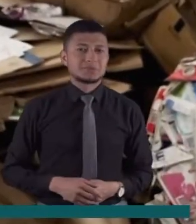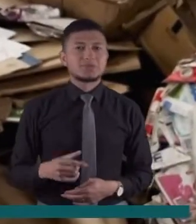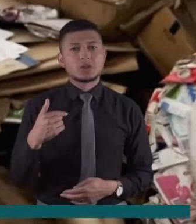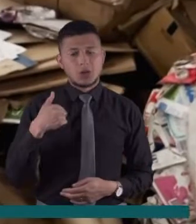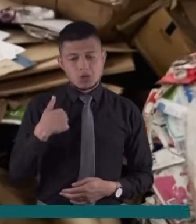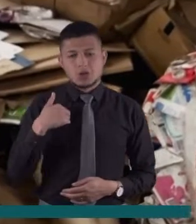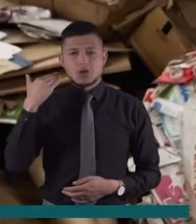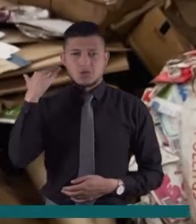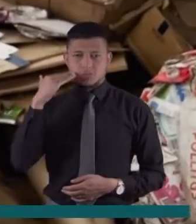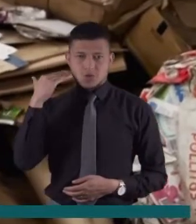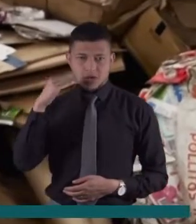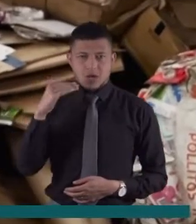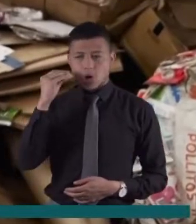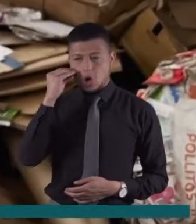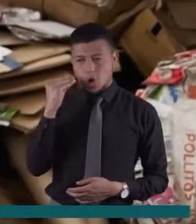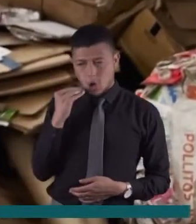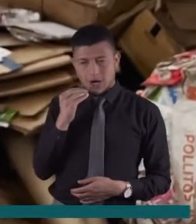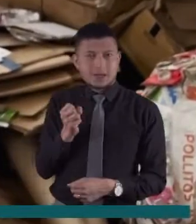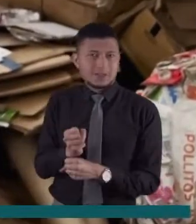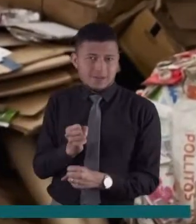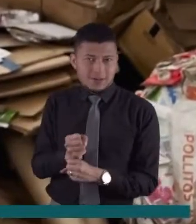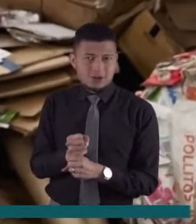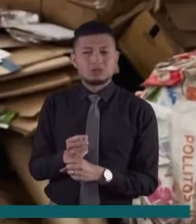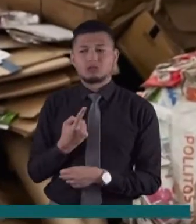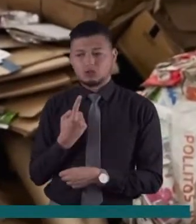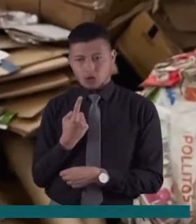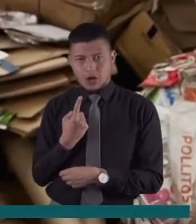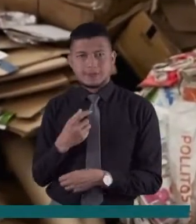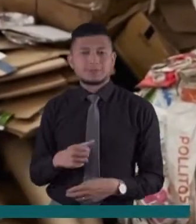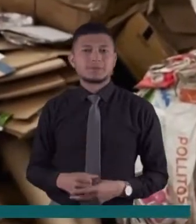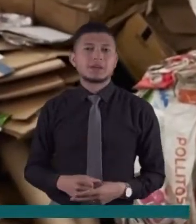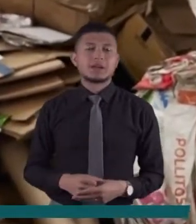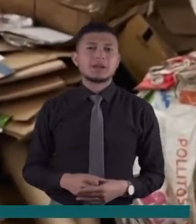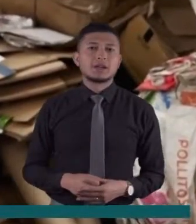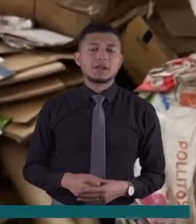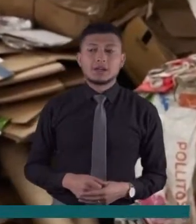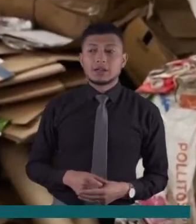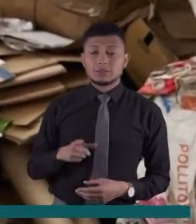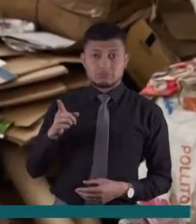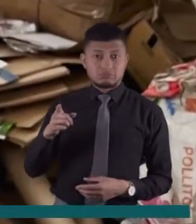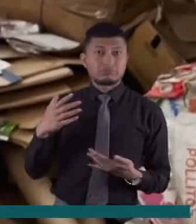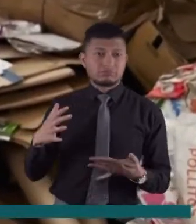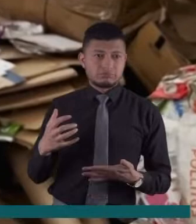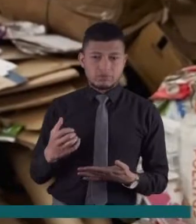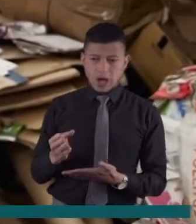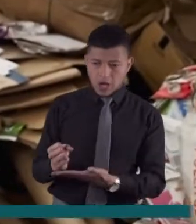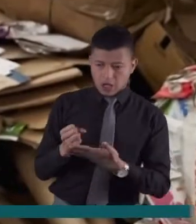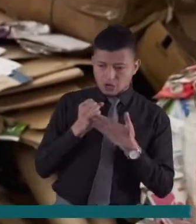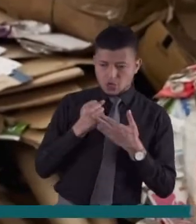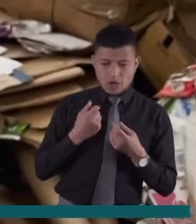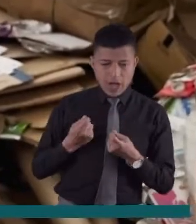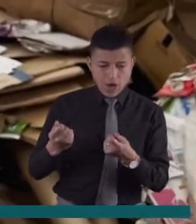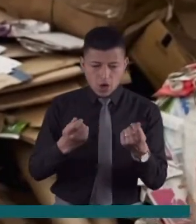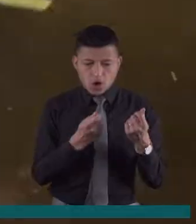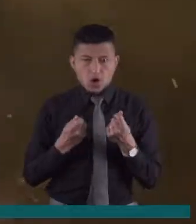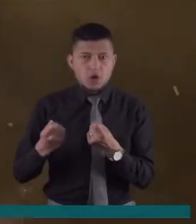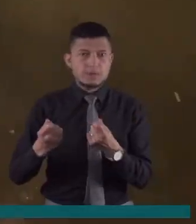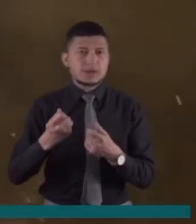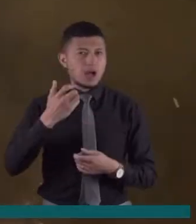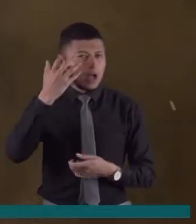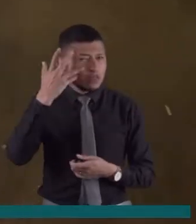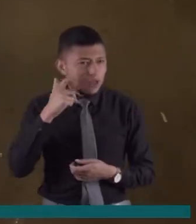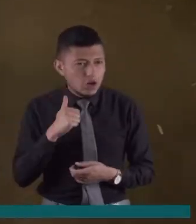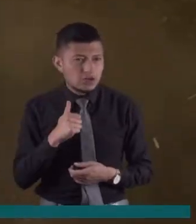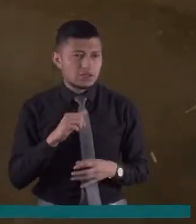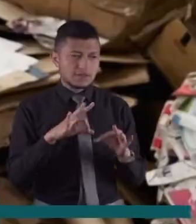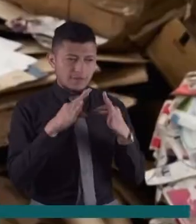casa, madre cabeza de hogar, y pues esto es la ayuda que me doy económicamente para el sustento diario